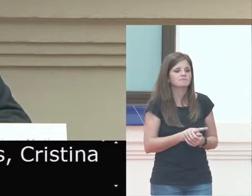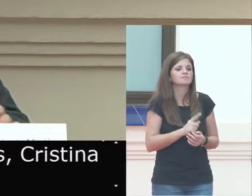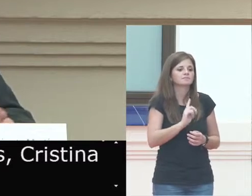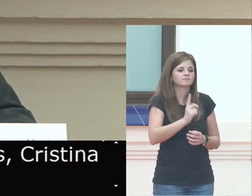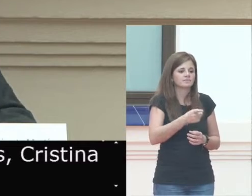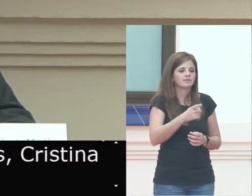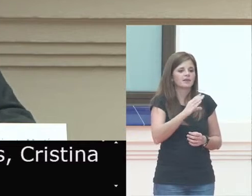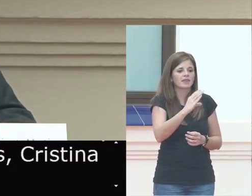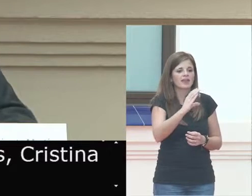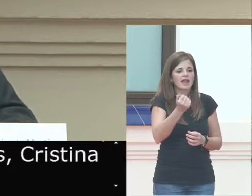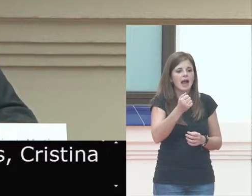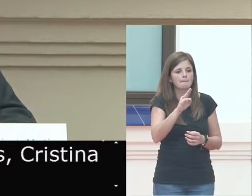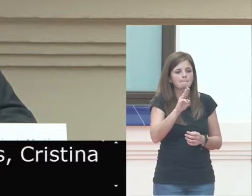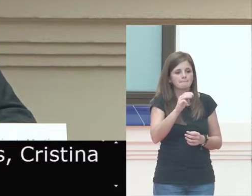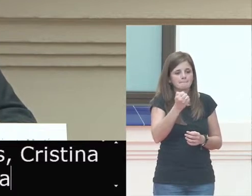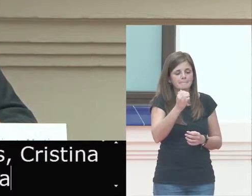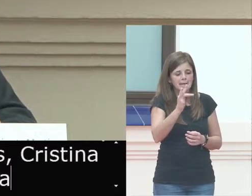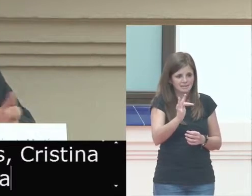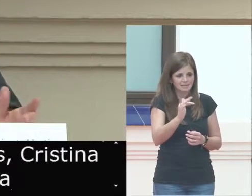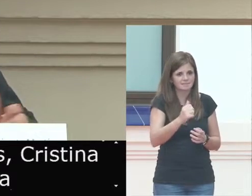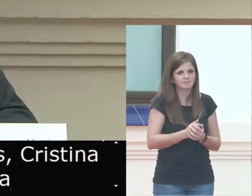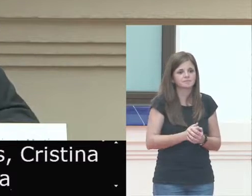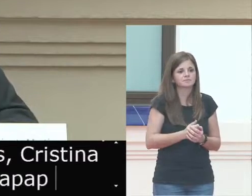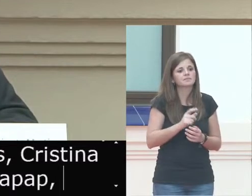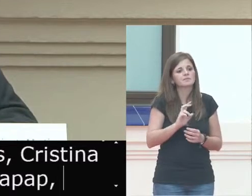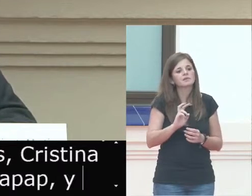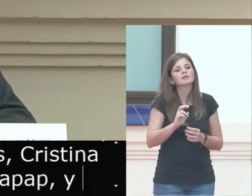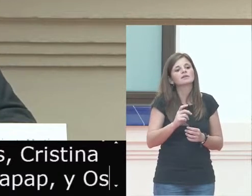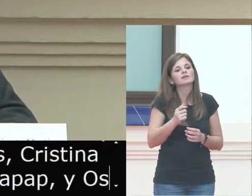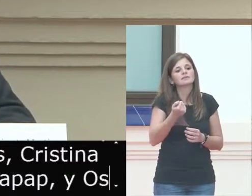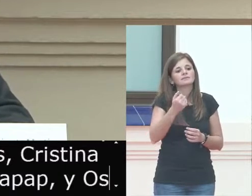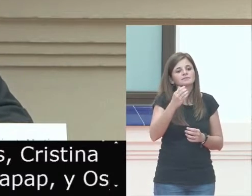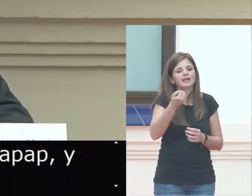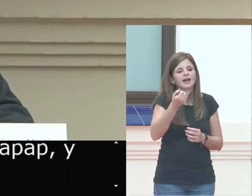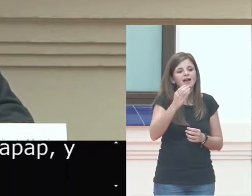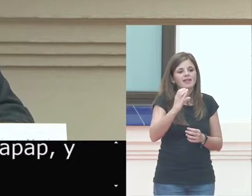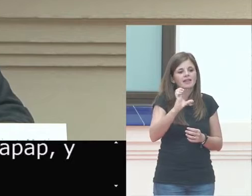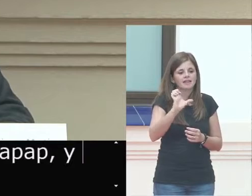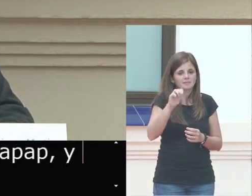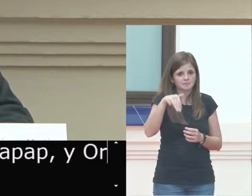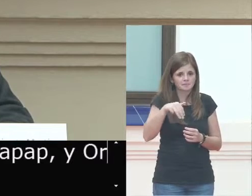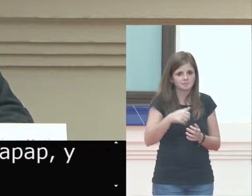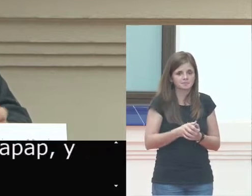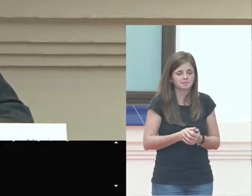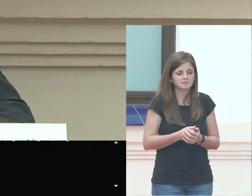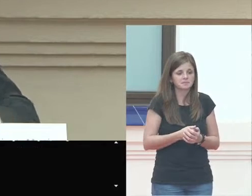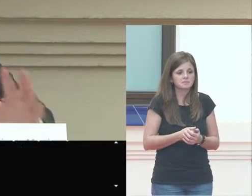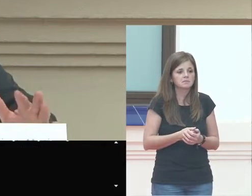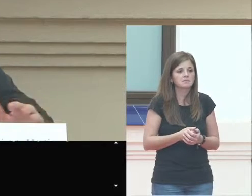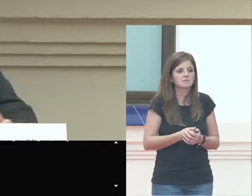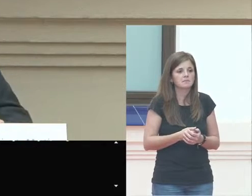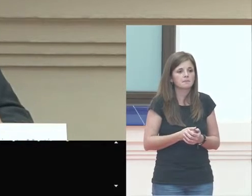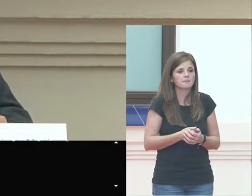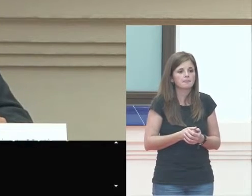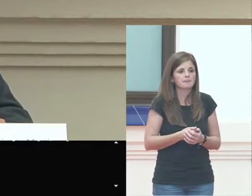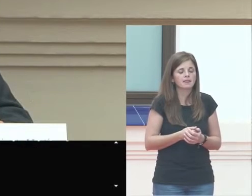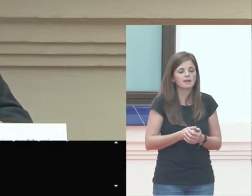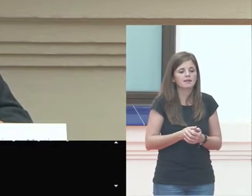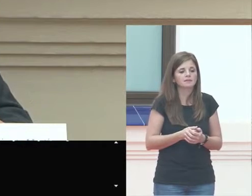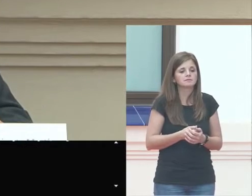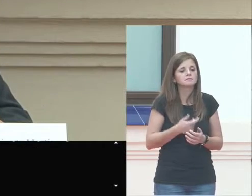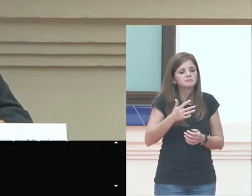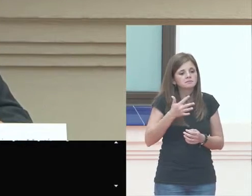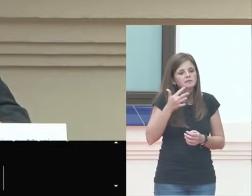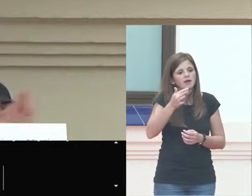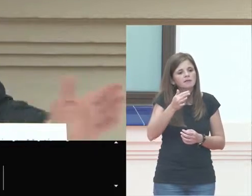Querol de AFME. Y luego también la secretaría la desempeñaba AENOR, y además hubo